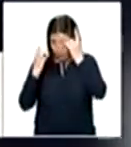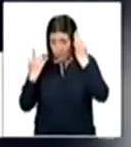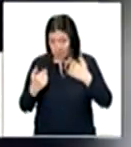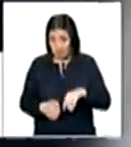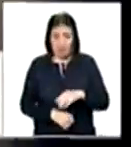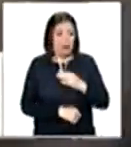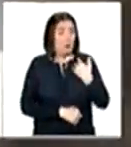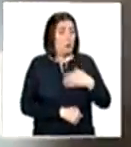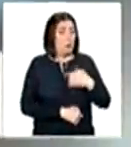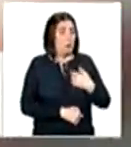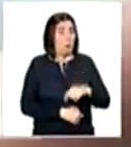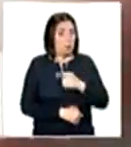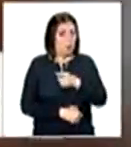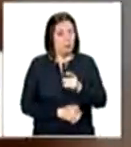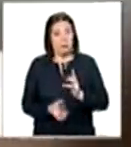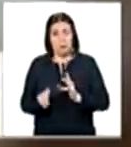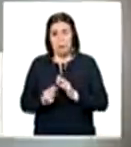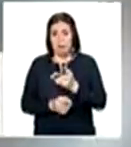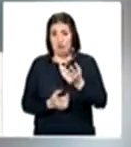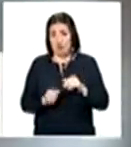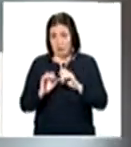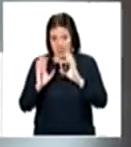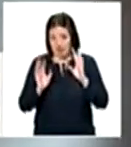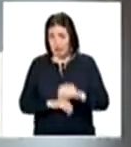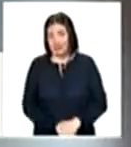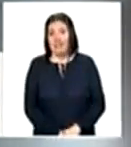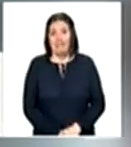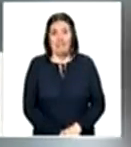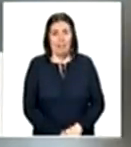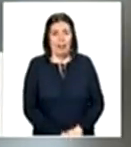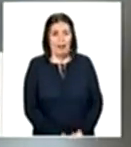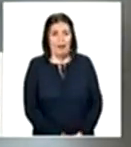serio que su esposo había hecho en su